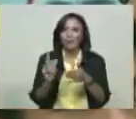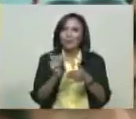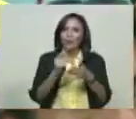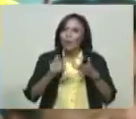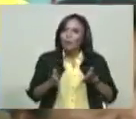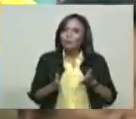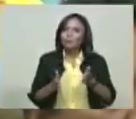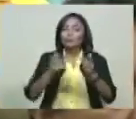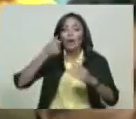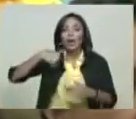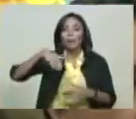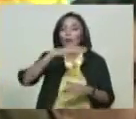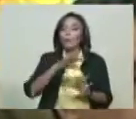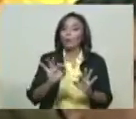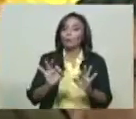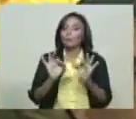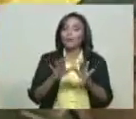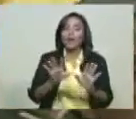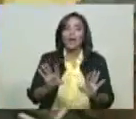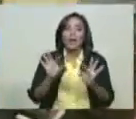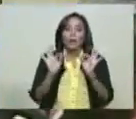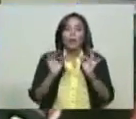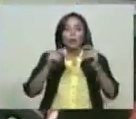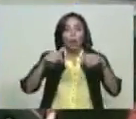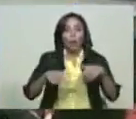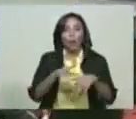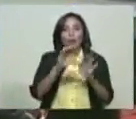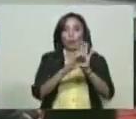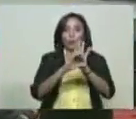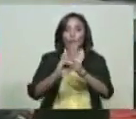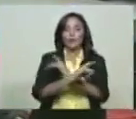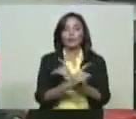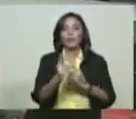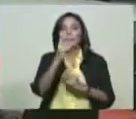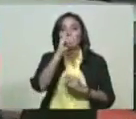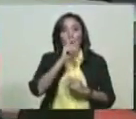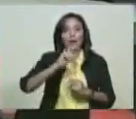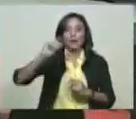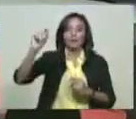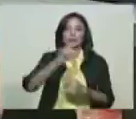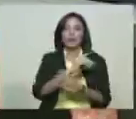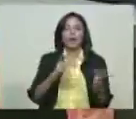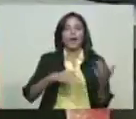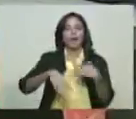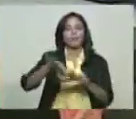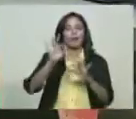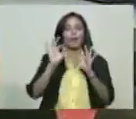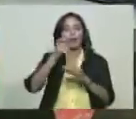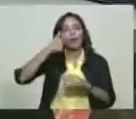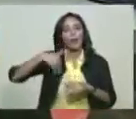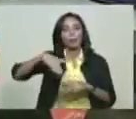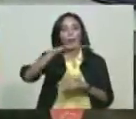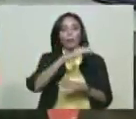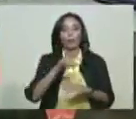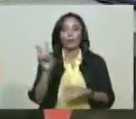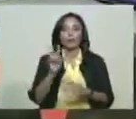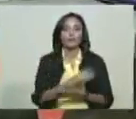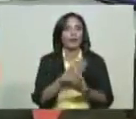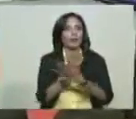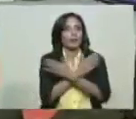que el día de hoy cumple el primer año de haber sido electa por el pueblo soberano de venezuela